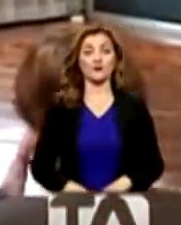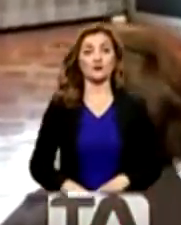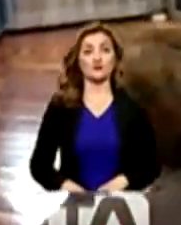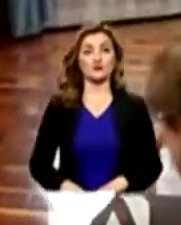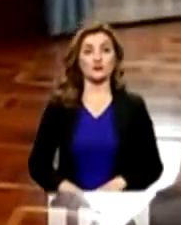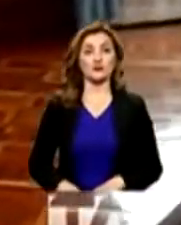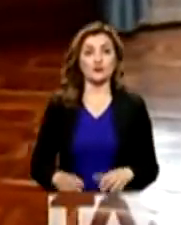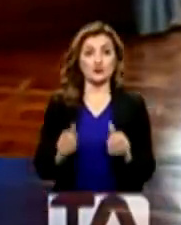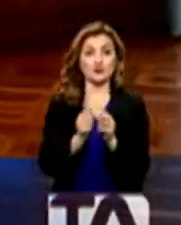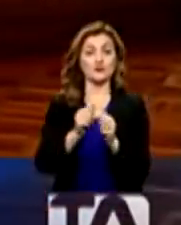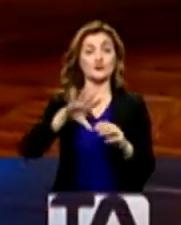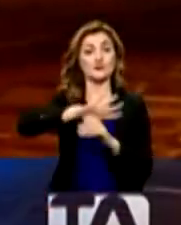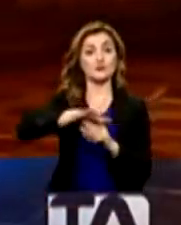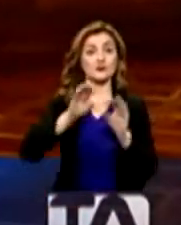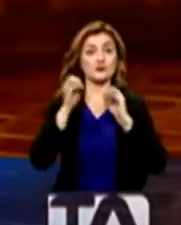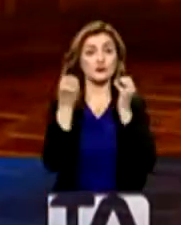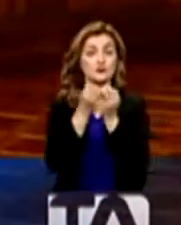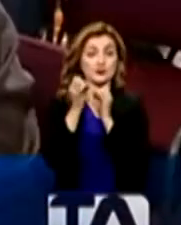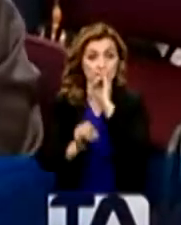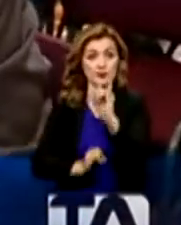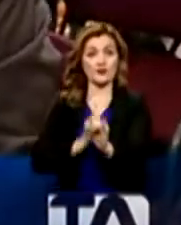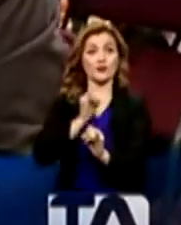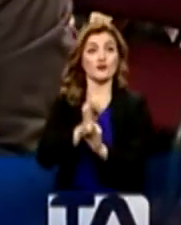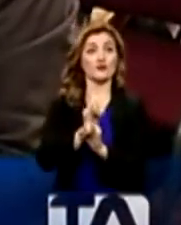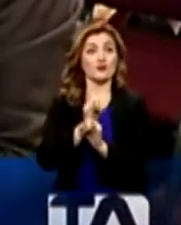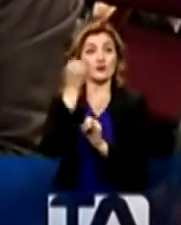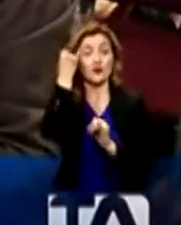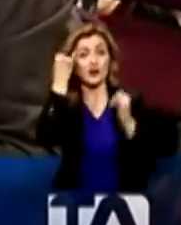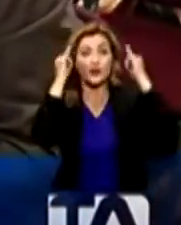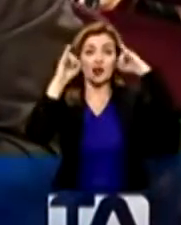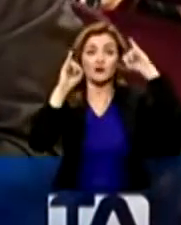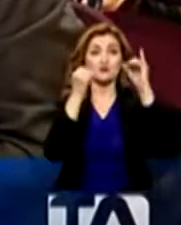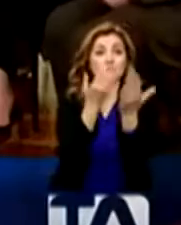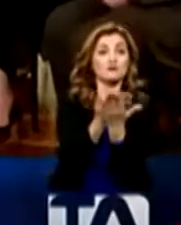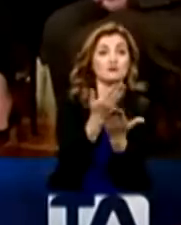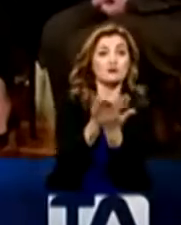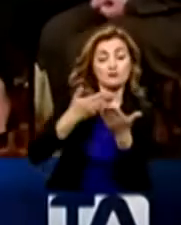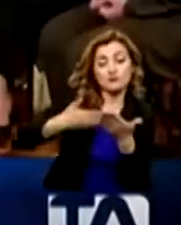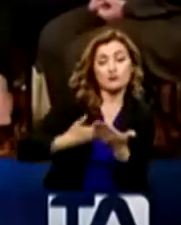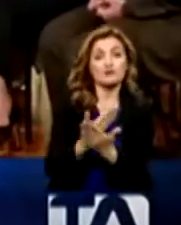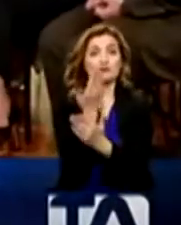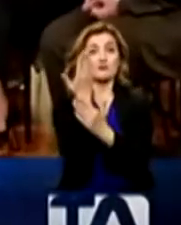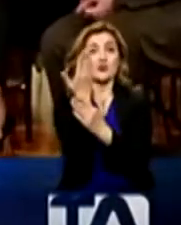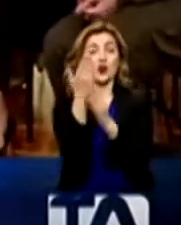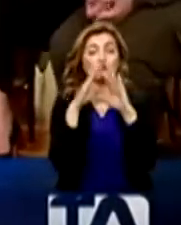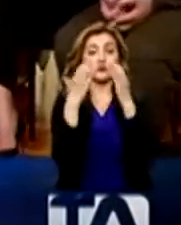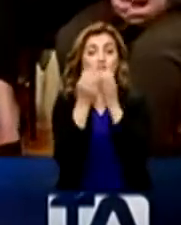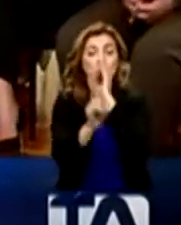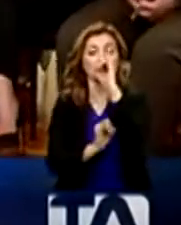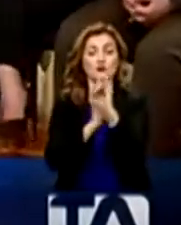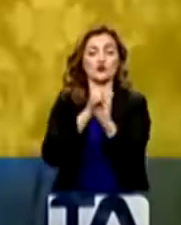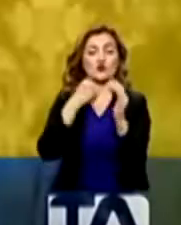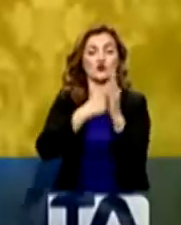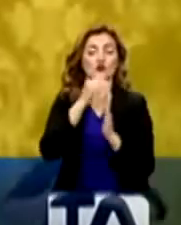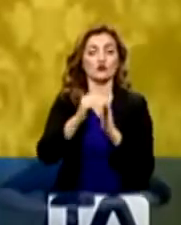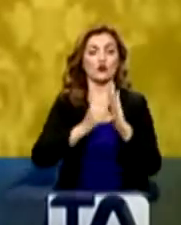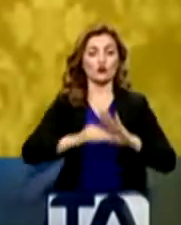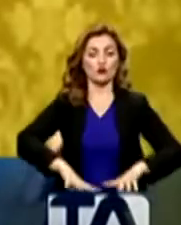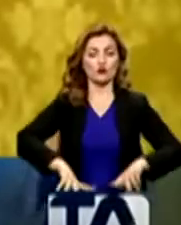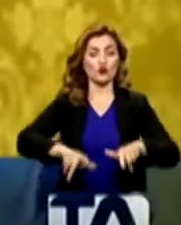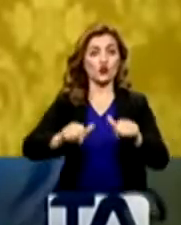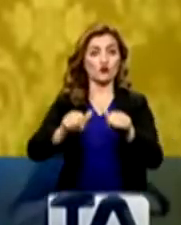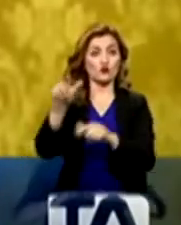Cuerpo diplomático y organismos internacionales dan sus ideas para la conformación de la Comisión Internacional Anticorrupción. El